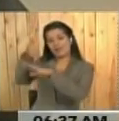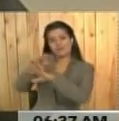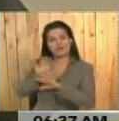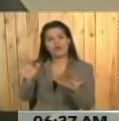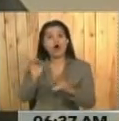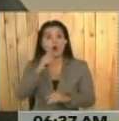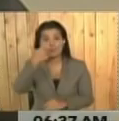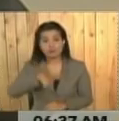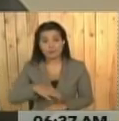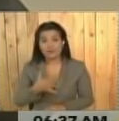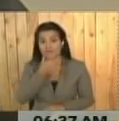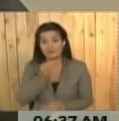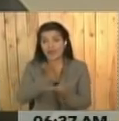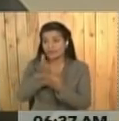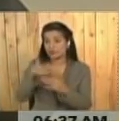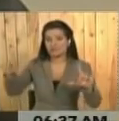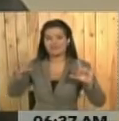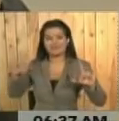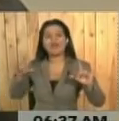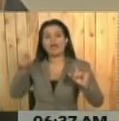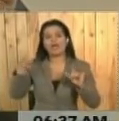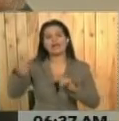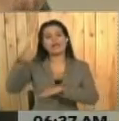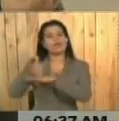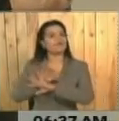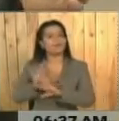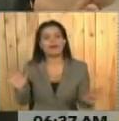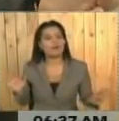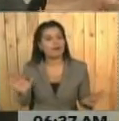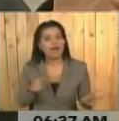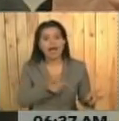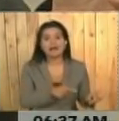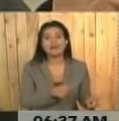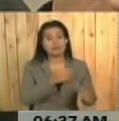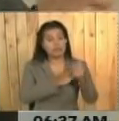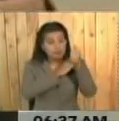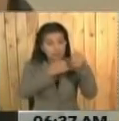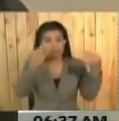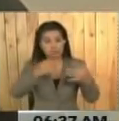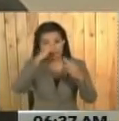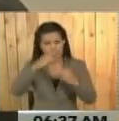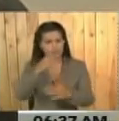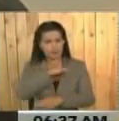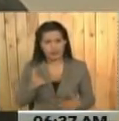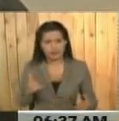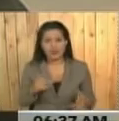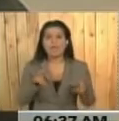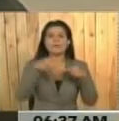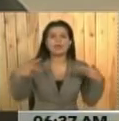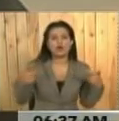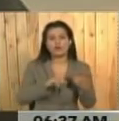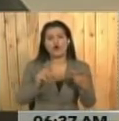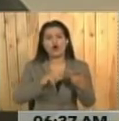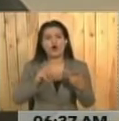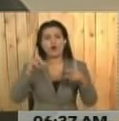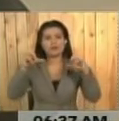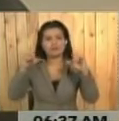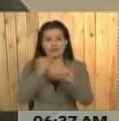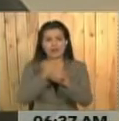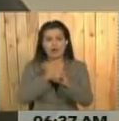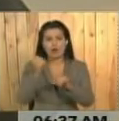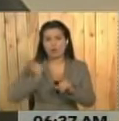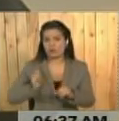acceder a los medios de comunicación los medios de comunicación bien sean escritos o bien sean digitales ahora eh